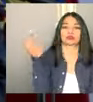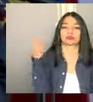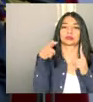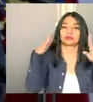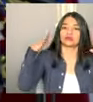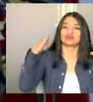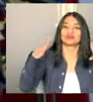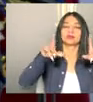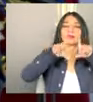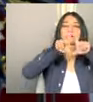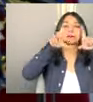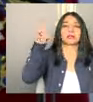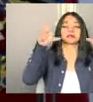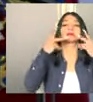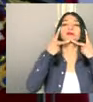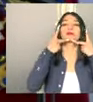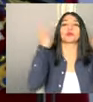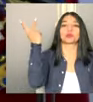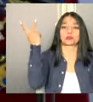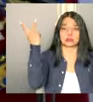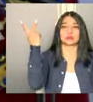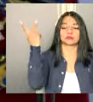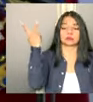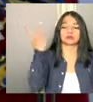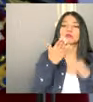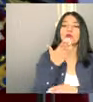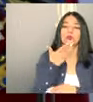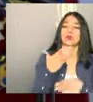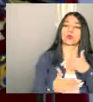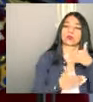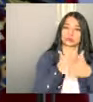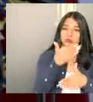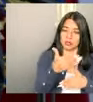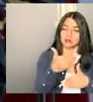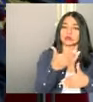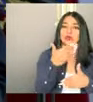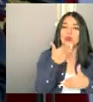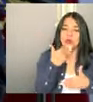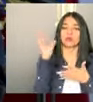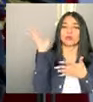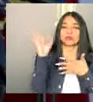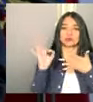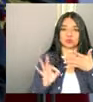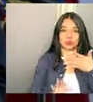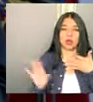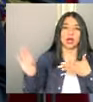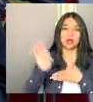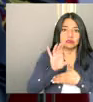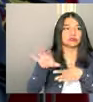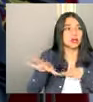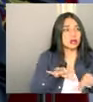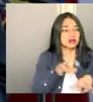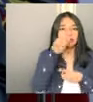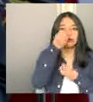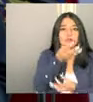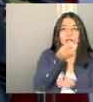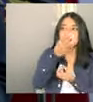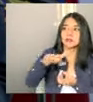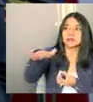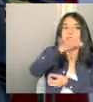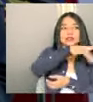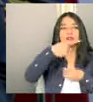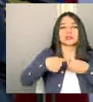será las empresas públicas, ver cómo le está yendo en su ejercicio presupuestario, en la rendición de cuentas que le van a hacer a la ciudadanía,